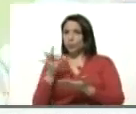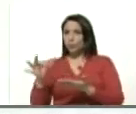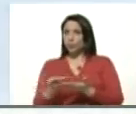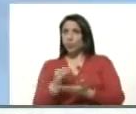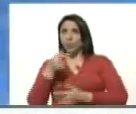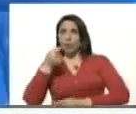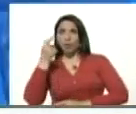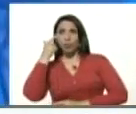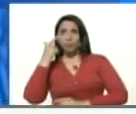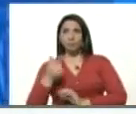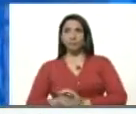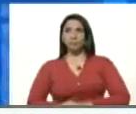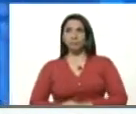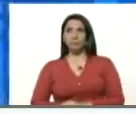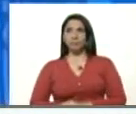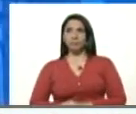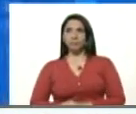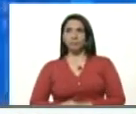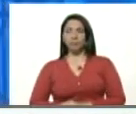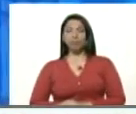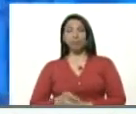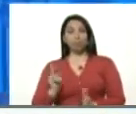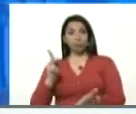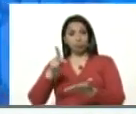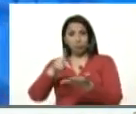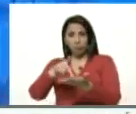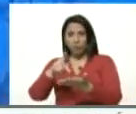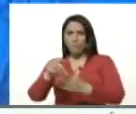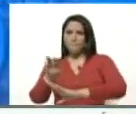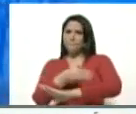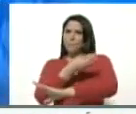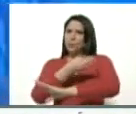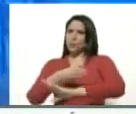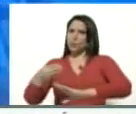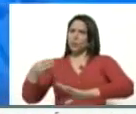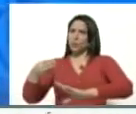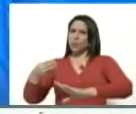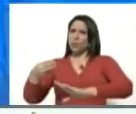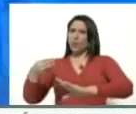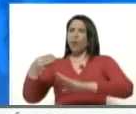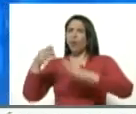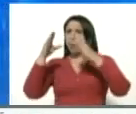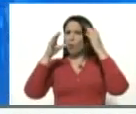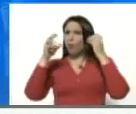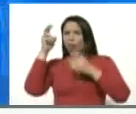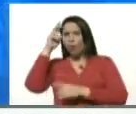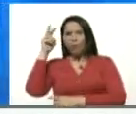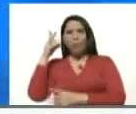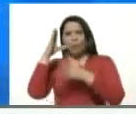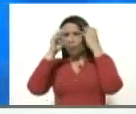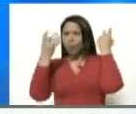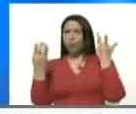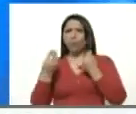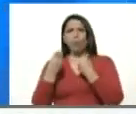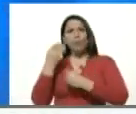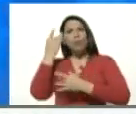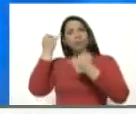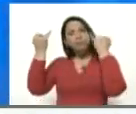de arroz. Si asistimos a la obra musical Los Martirios de Colón, sentimos como el genio de